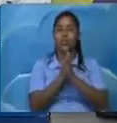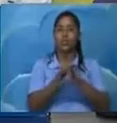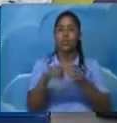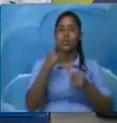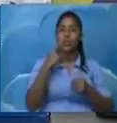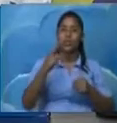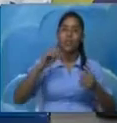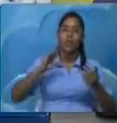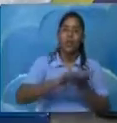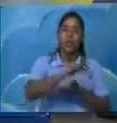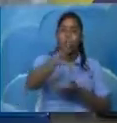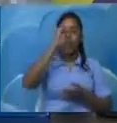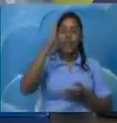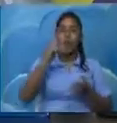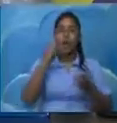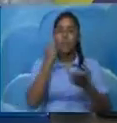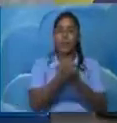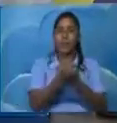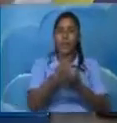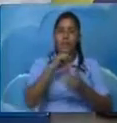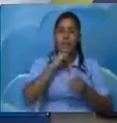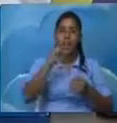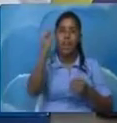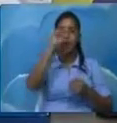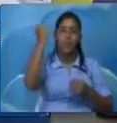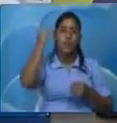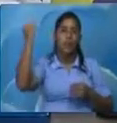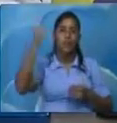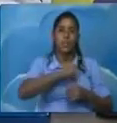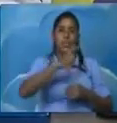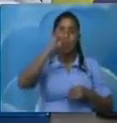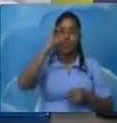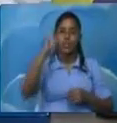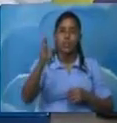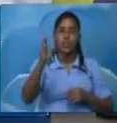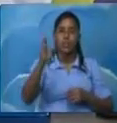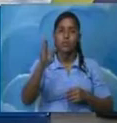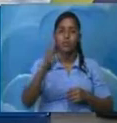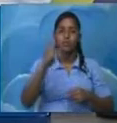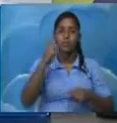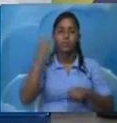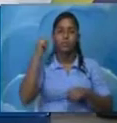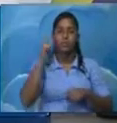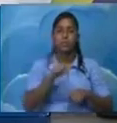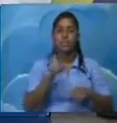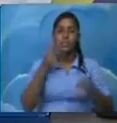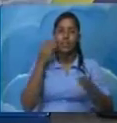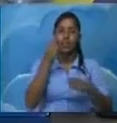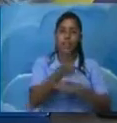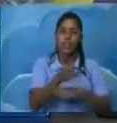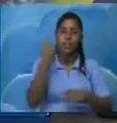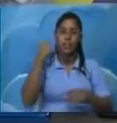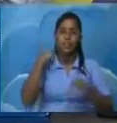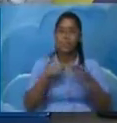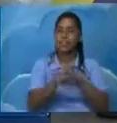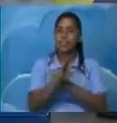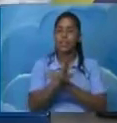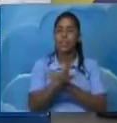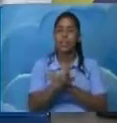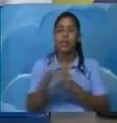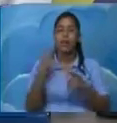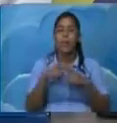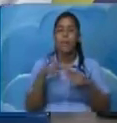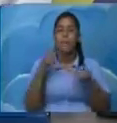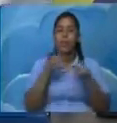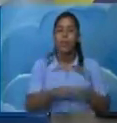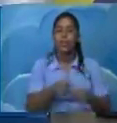dicen gloria a Dios? Gloria a Dios. Esa es la sabiduría de Dios, amados hermanos. Por aquí se entra y por aquí se sale, pero